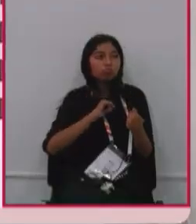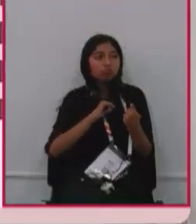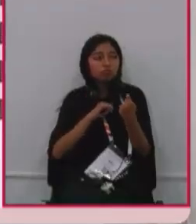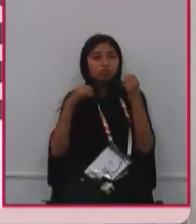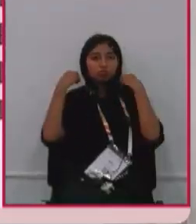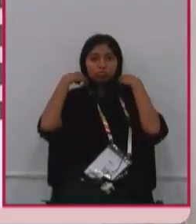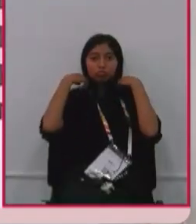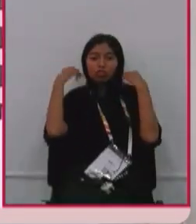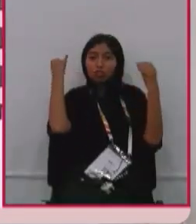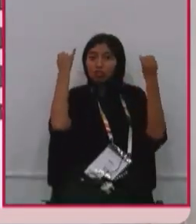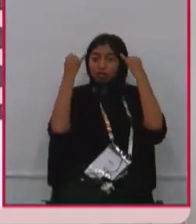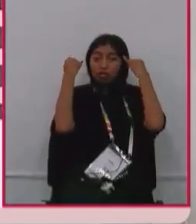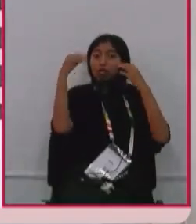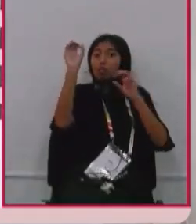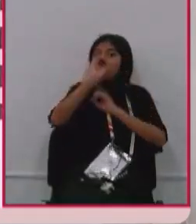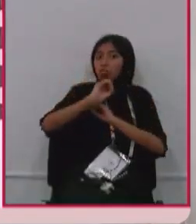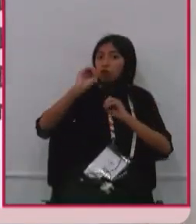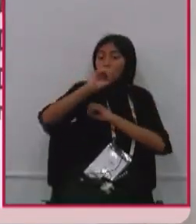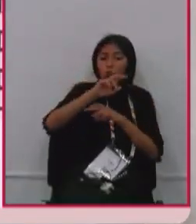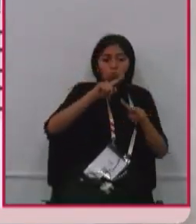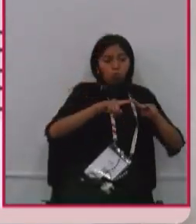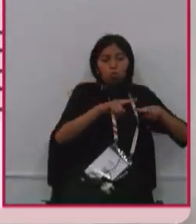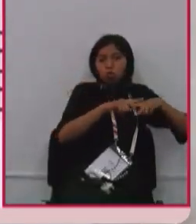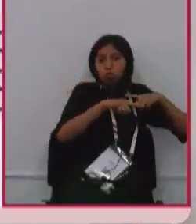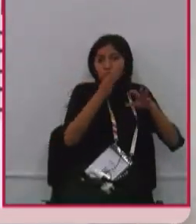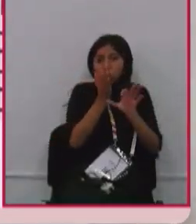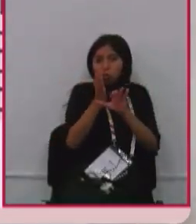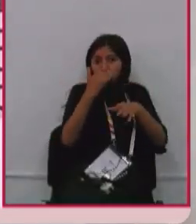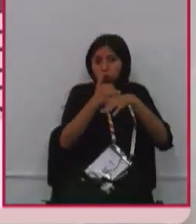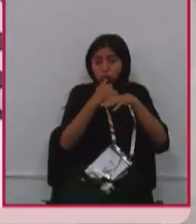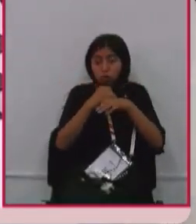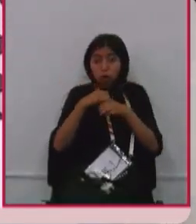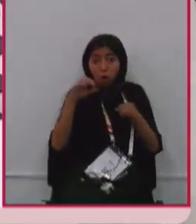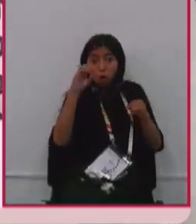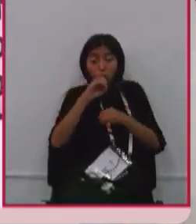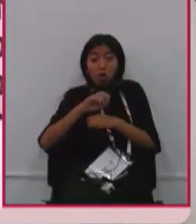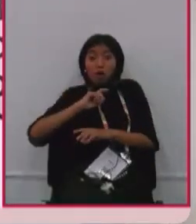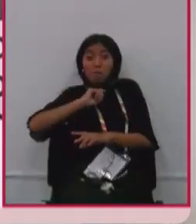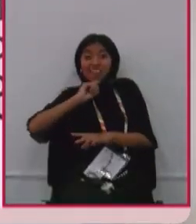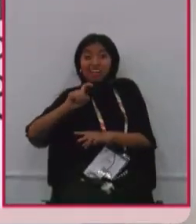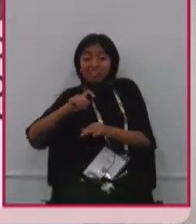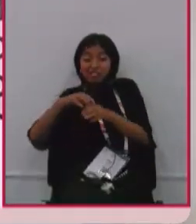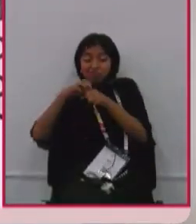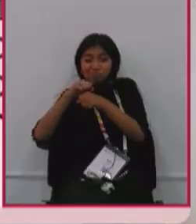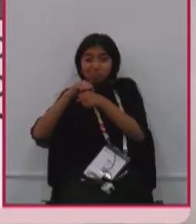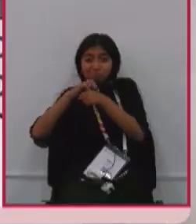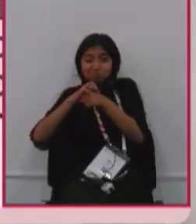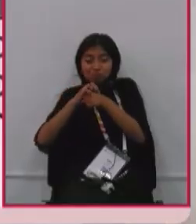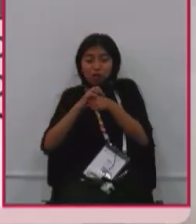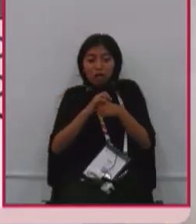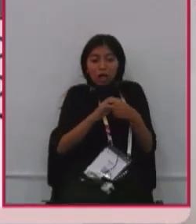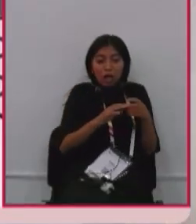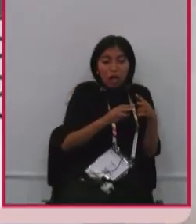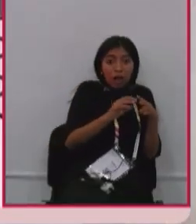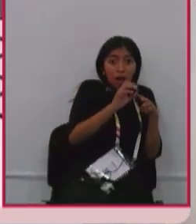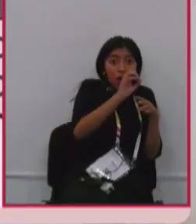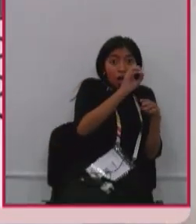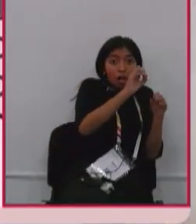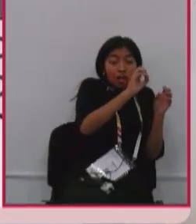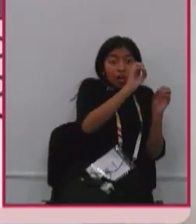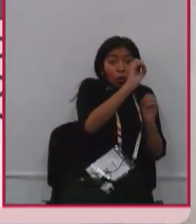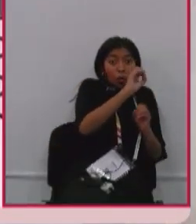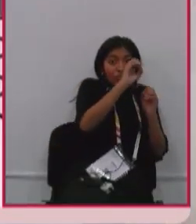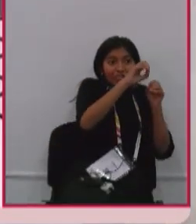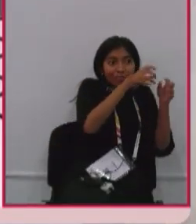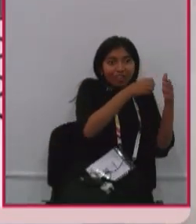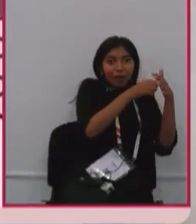yo me imagino que el oro pueda estar en 2 formas. El oro metálico que no se disolvió y tal vez un oro que quedó atrapado